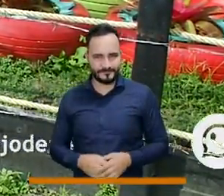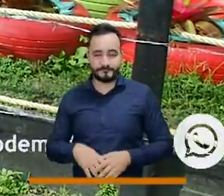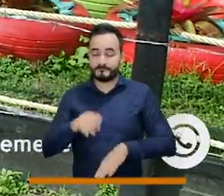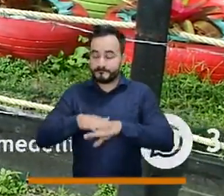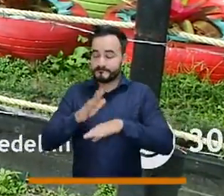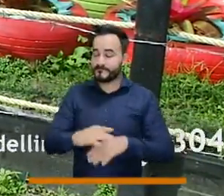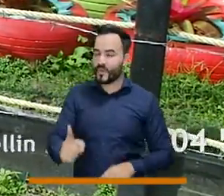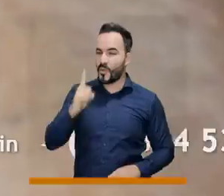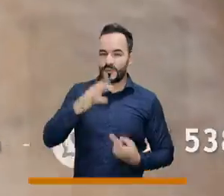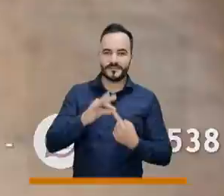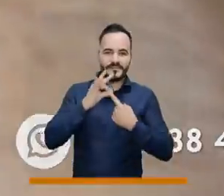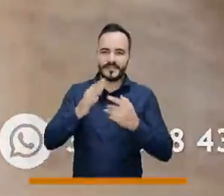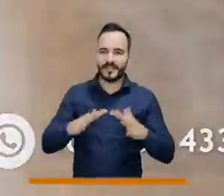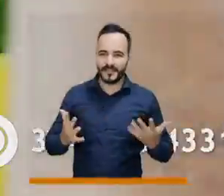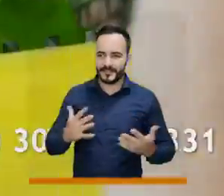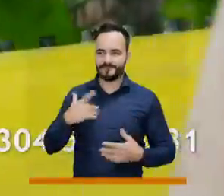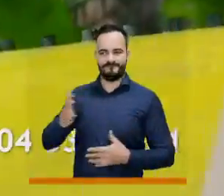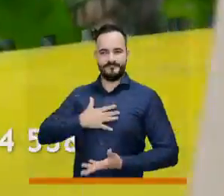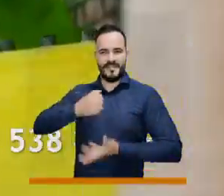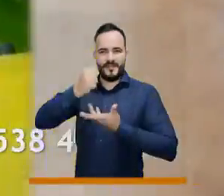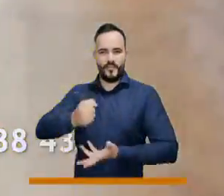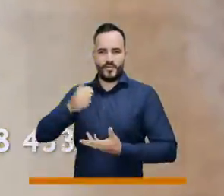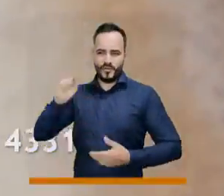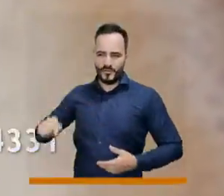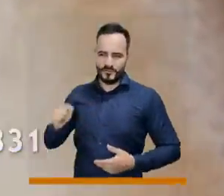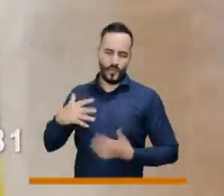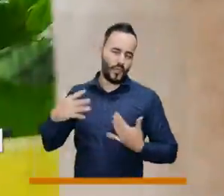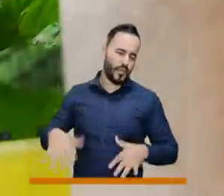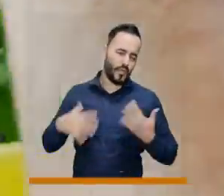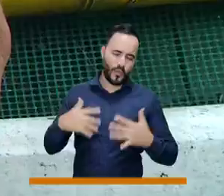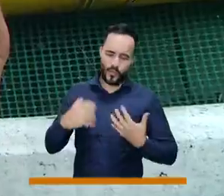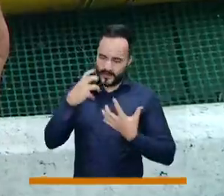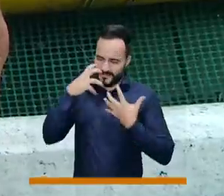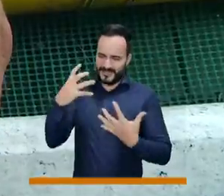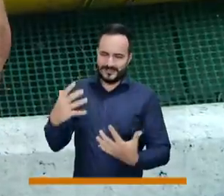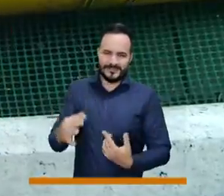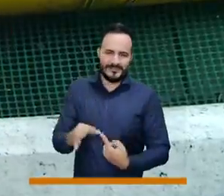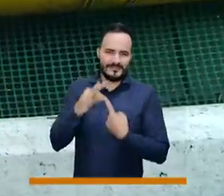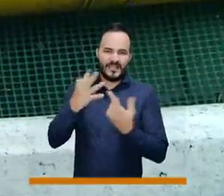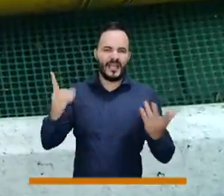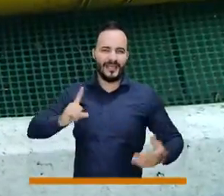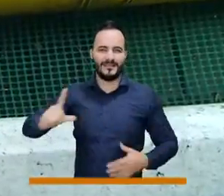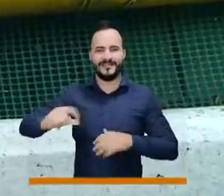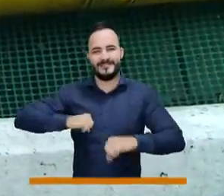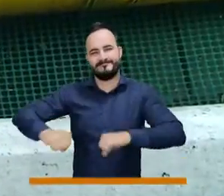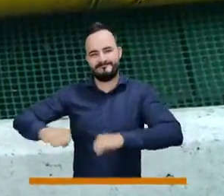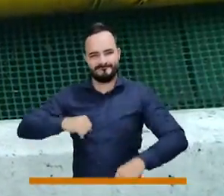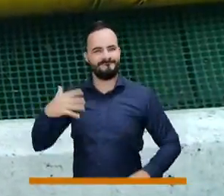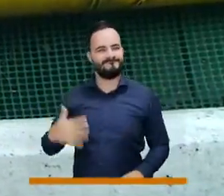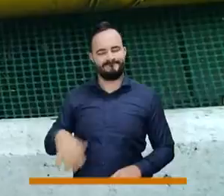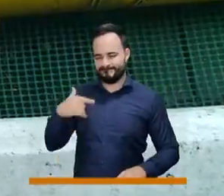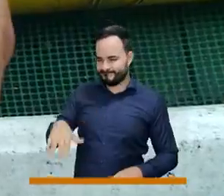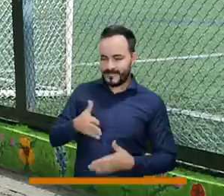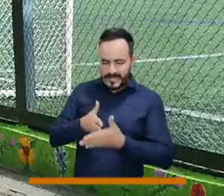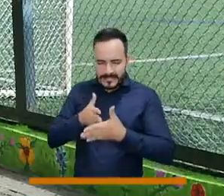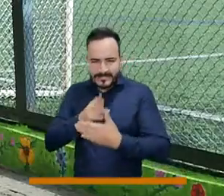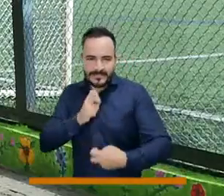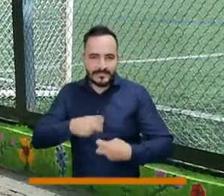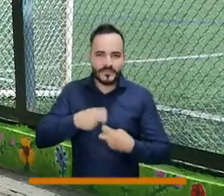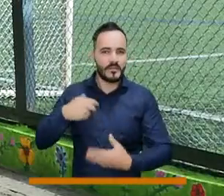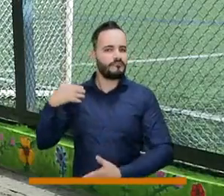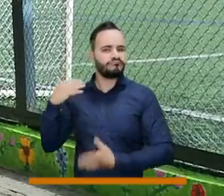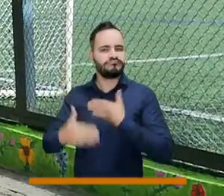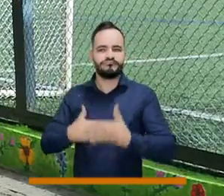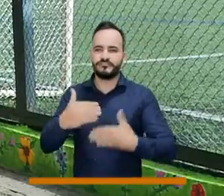la muestra del mayor valor patrimonial de los territorios. Un liderazgo a prueba de todo y que sabe